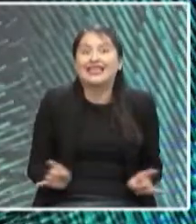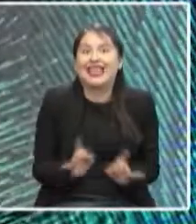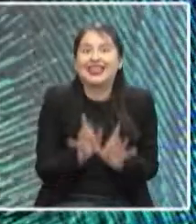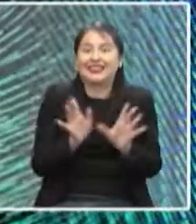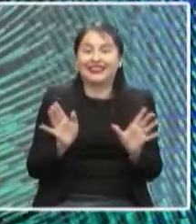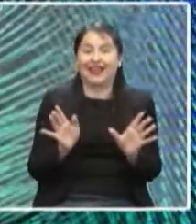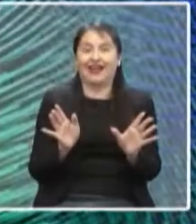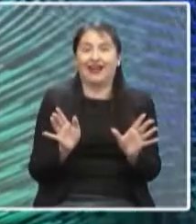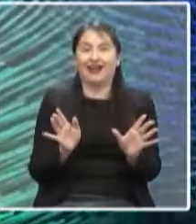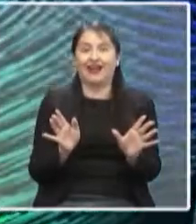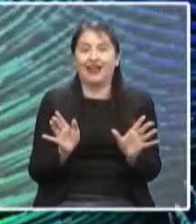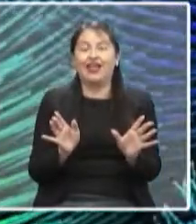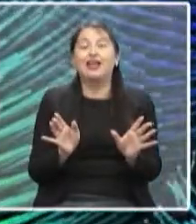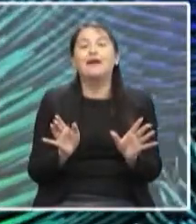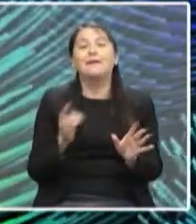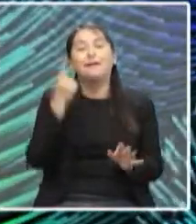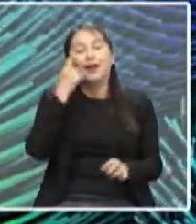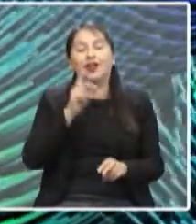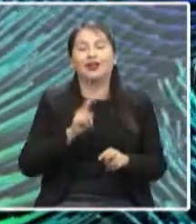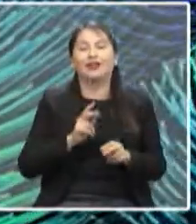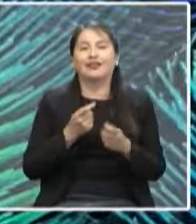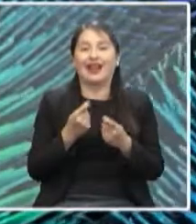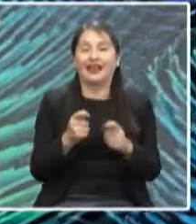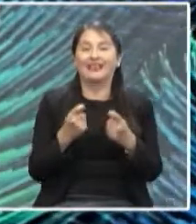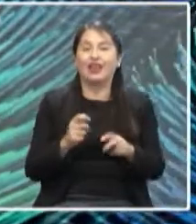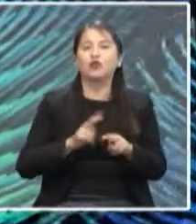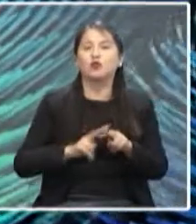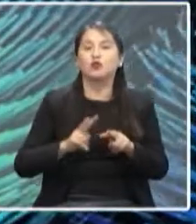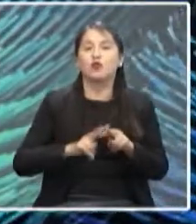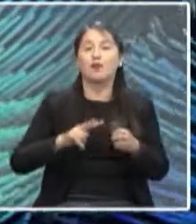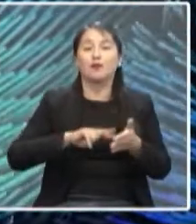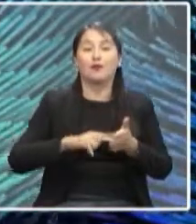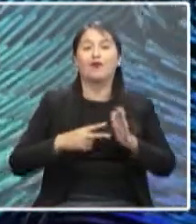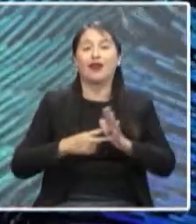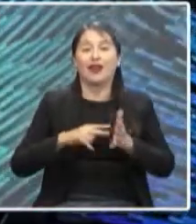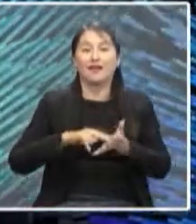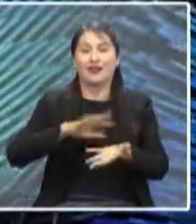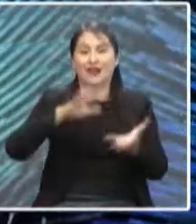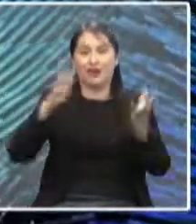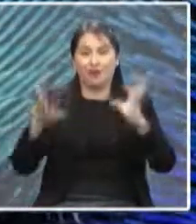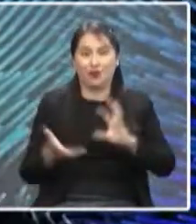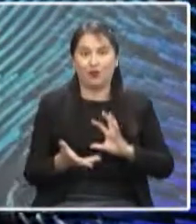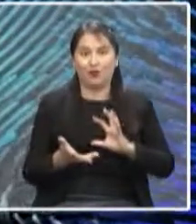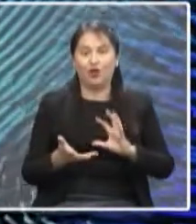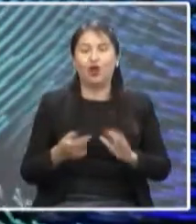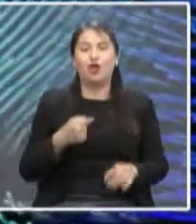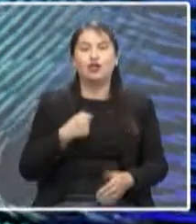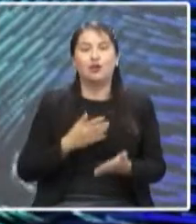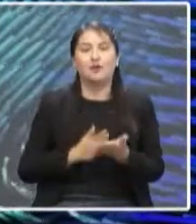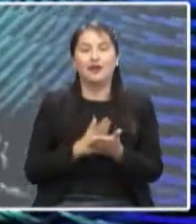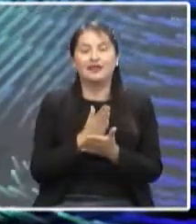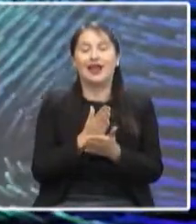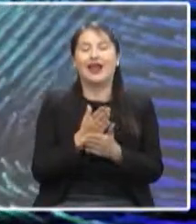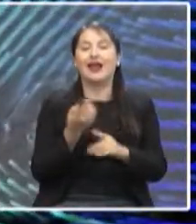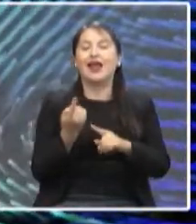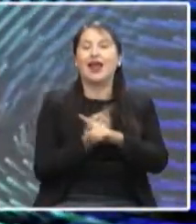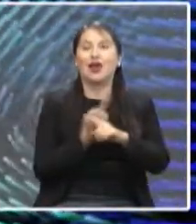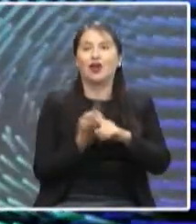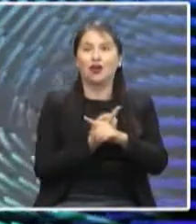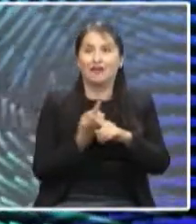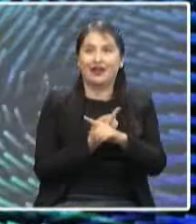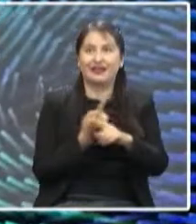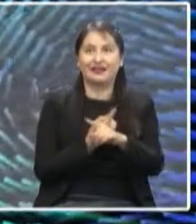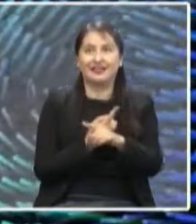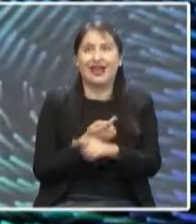de resolver grandes problemas en el mundo. Yo quiero comenzar hablando sobre el Moonshot Mindset, esa mentalidad